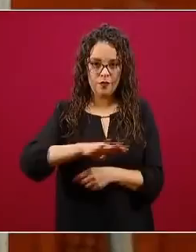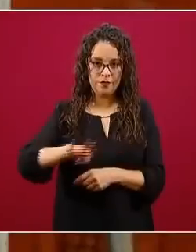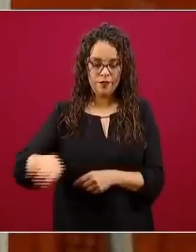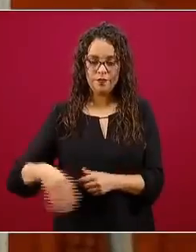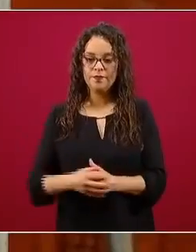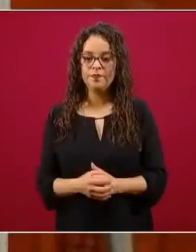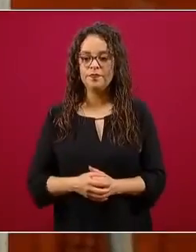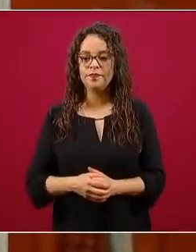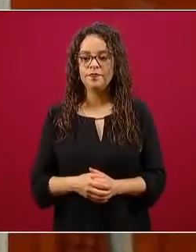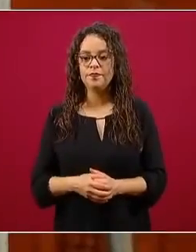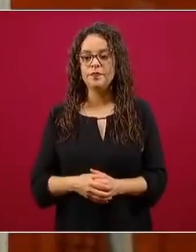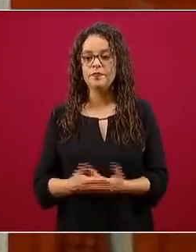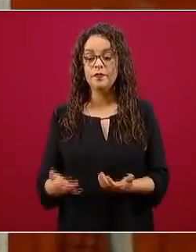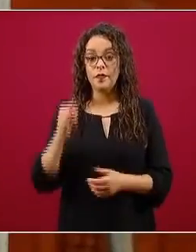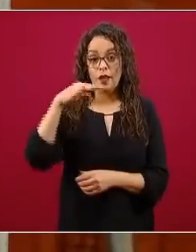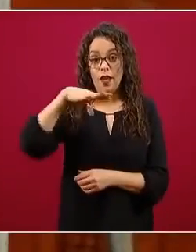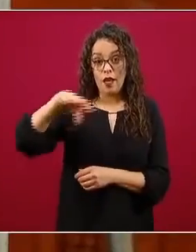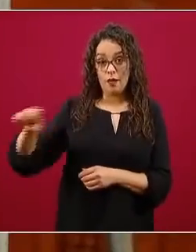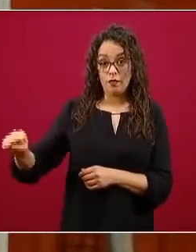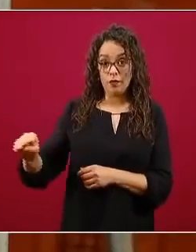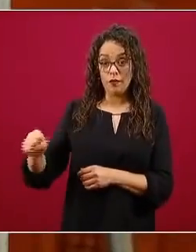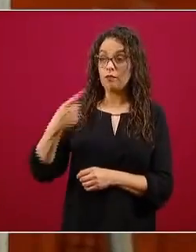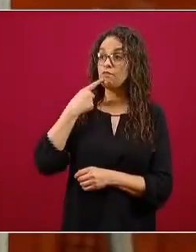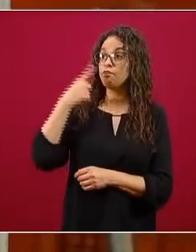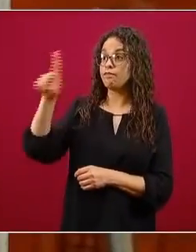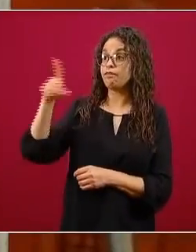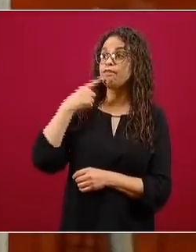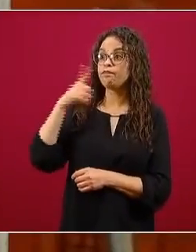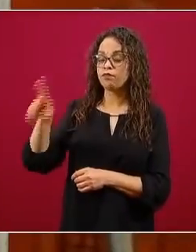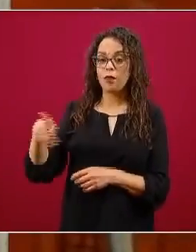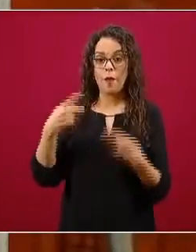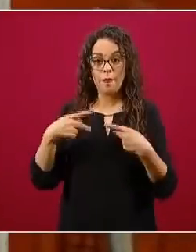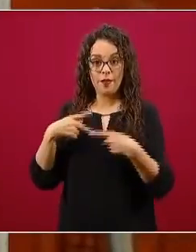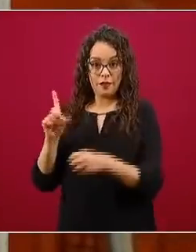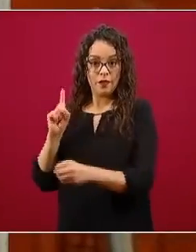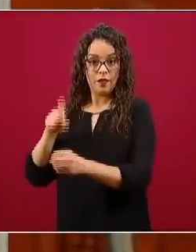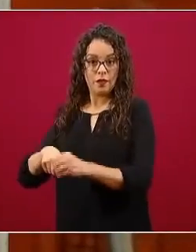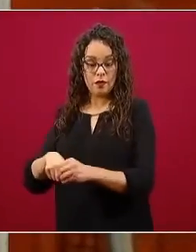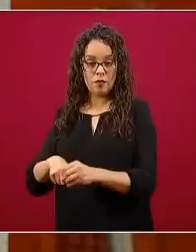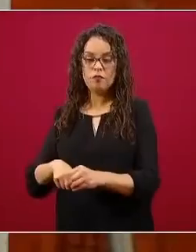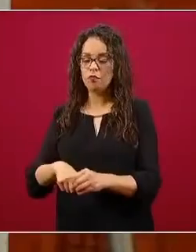las quejas de los derechohabientes son atendidas de manera inmediata.